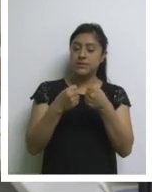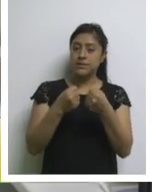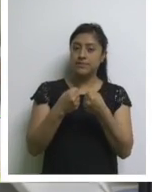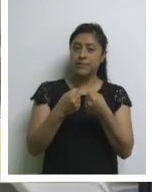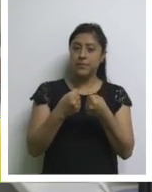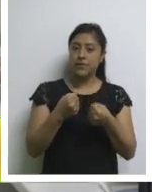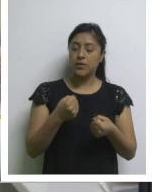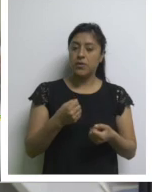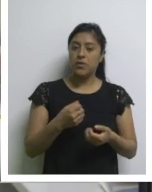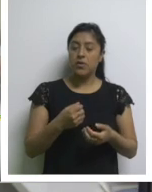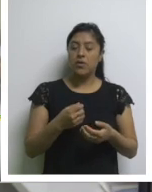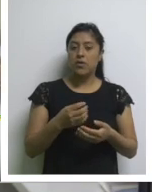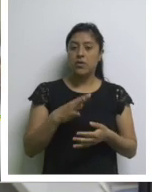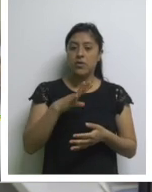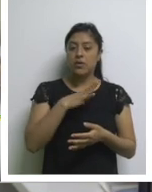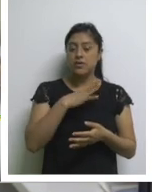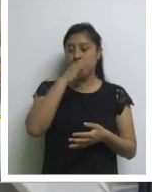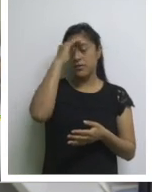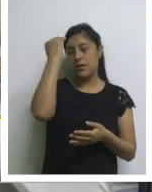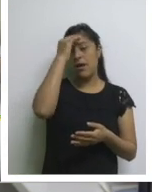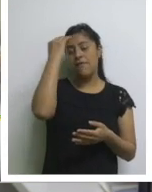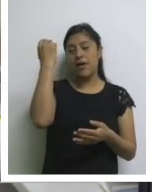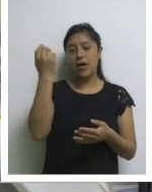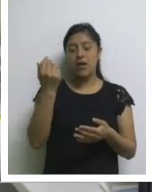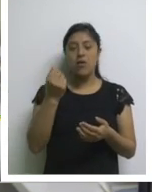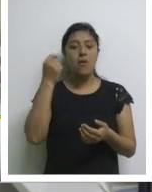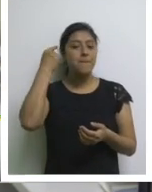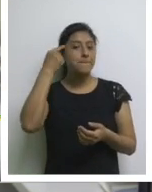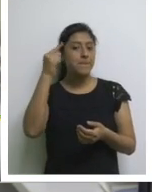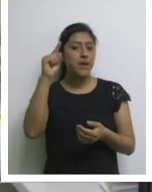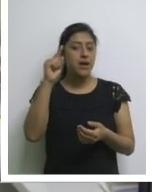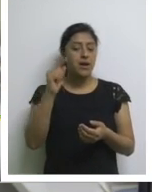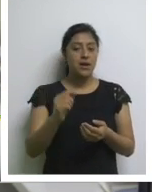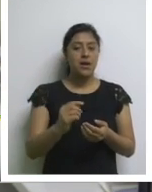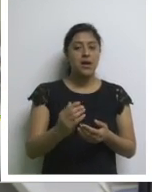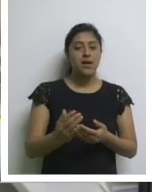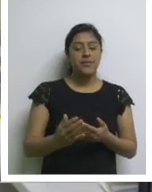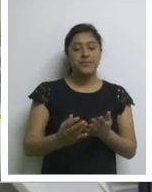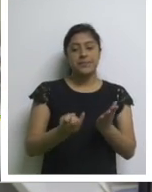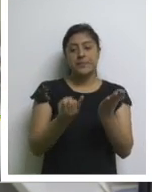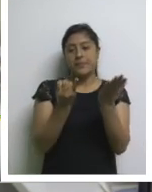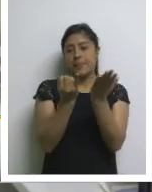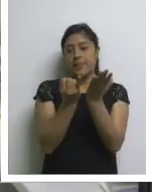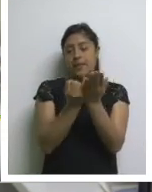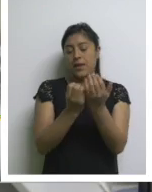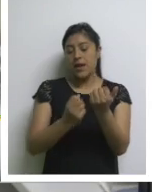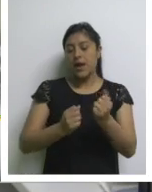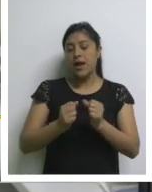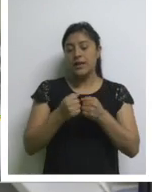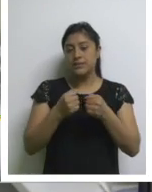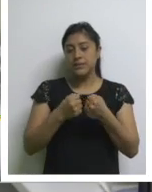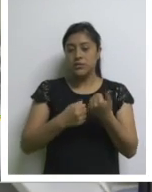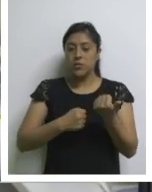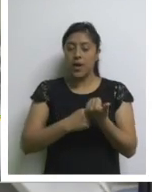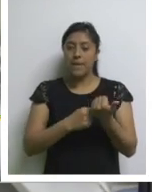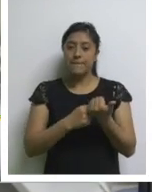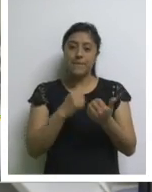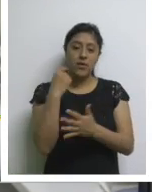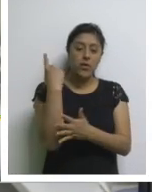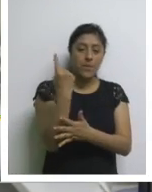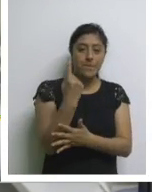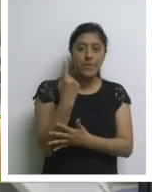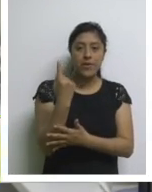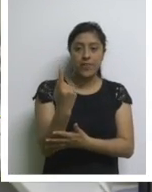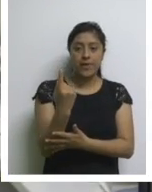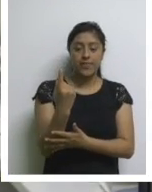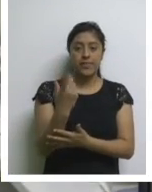muy bien realizando este tipo de trabajo o trabajando para estas instituciones, prestándole este apoyo